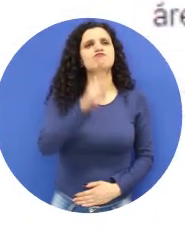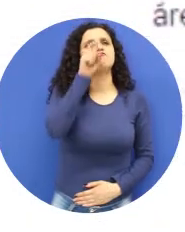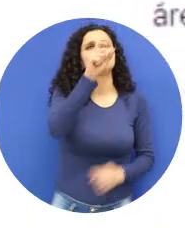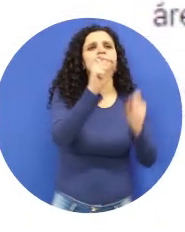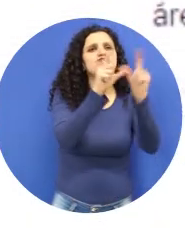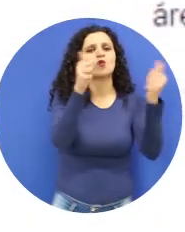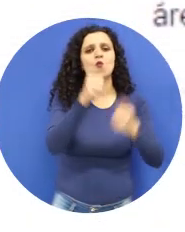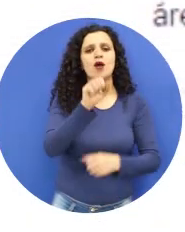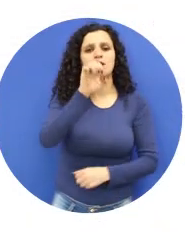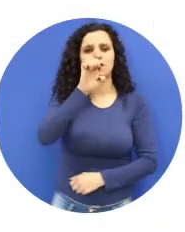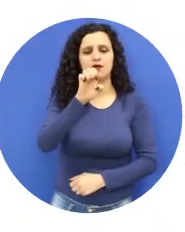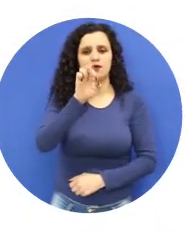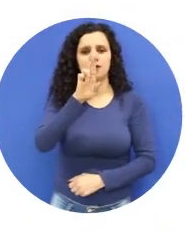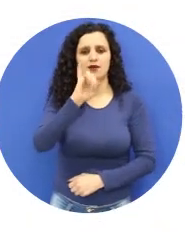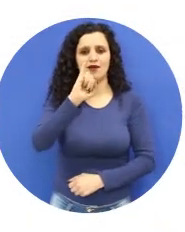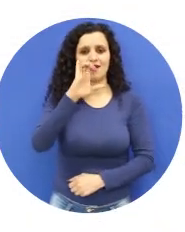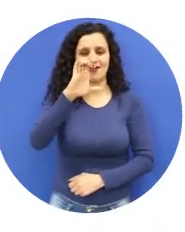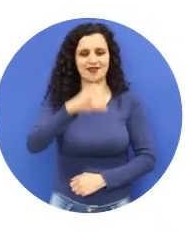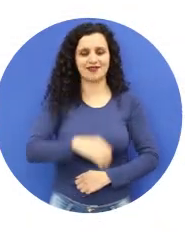Seleccionamos Eric,